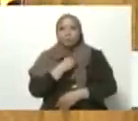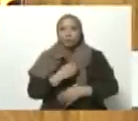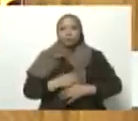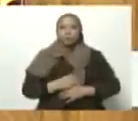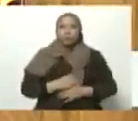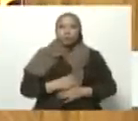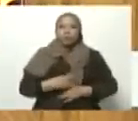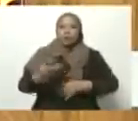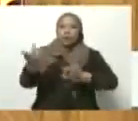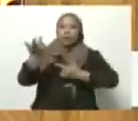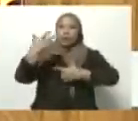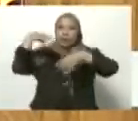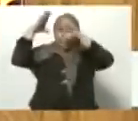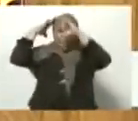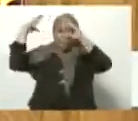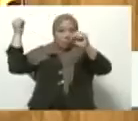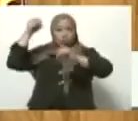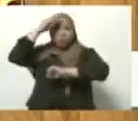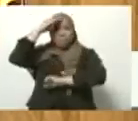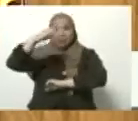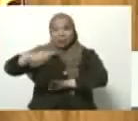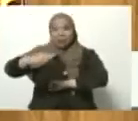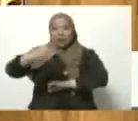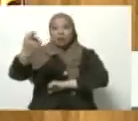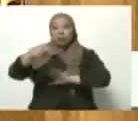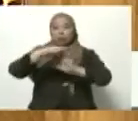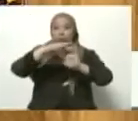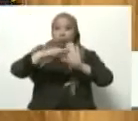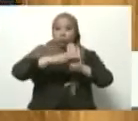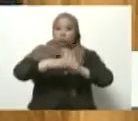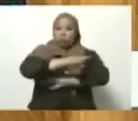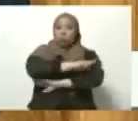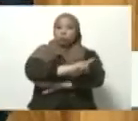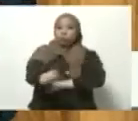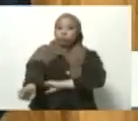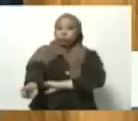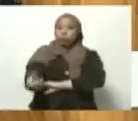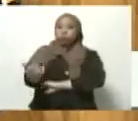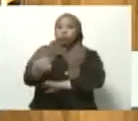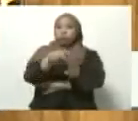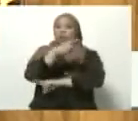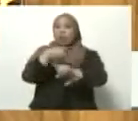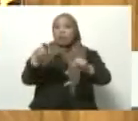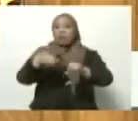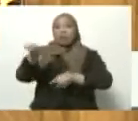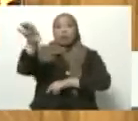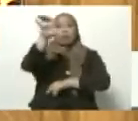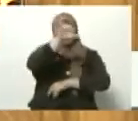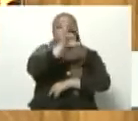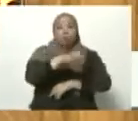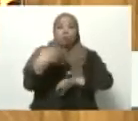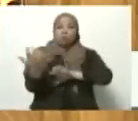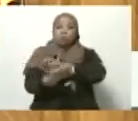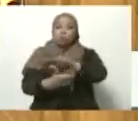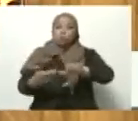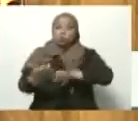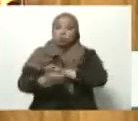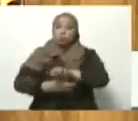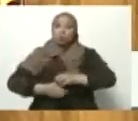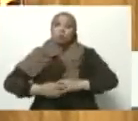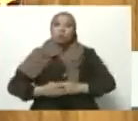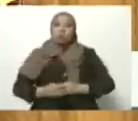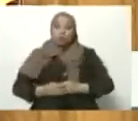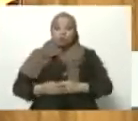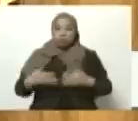militarización de la diplomacia, las medidas coercitivas contra un tercio de la humanidad, las crisis de las instituciones multilaterales, lo que es la